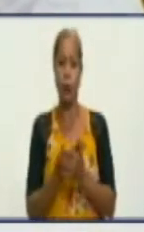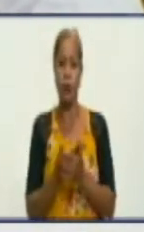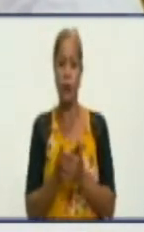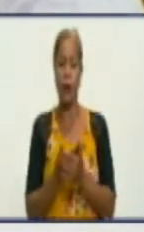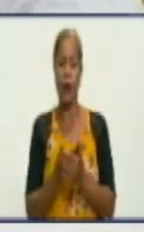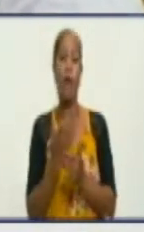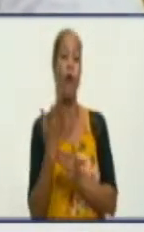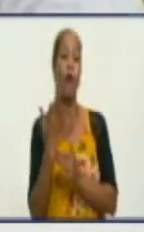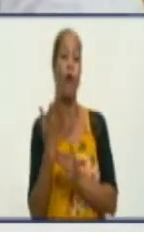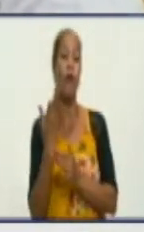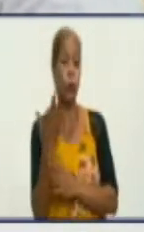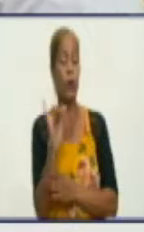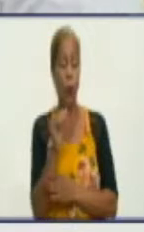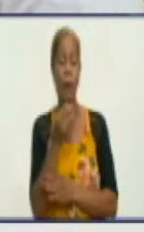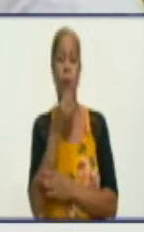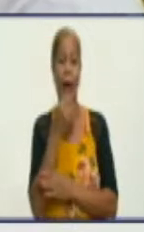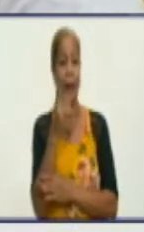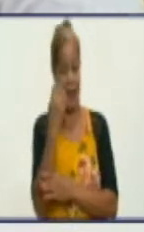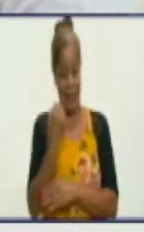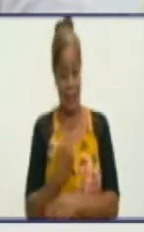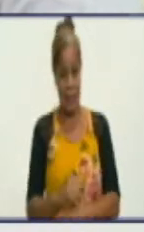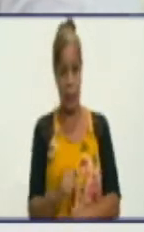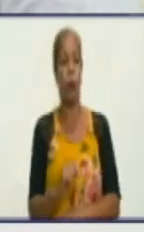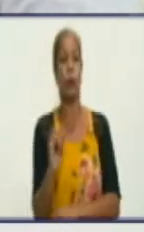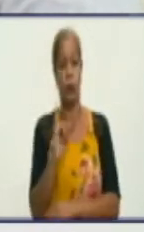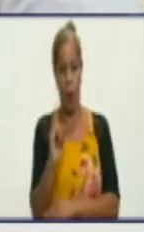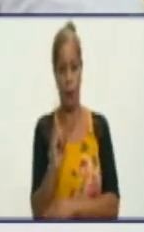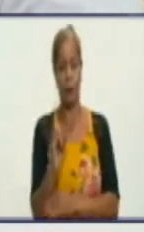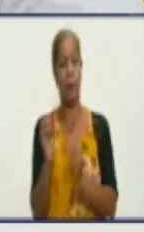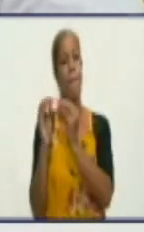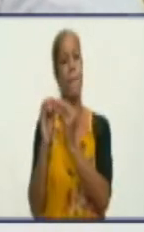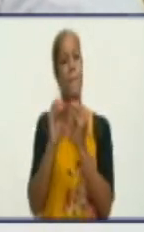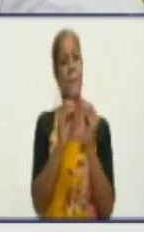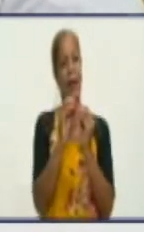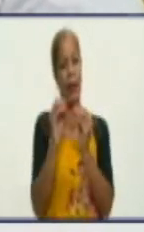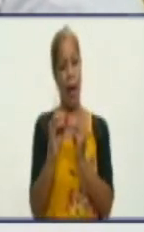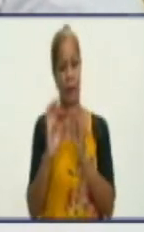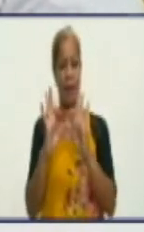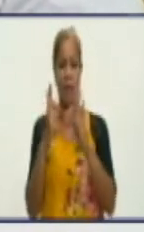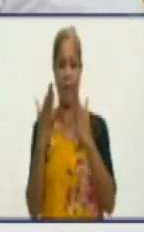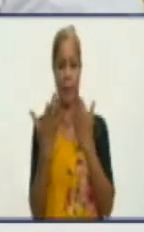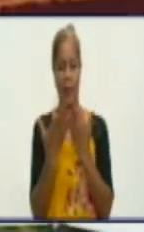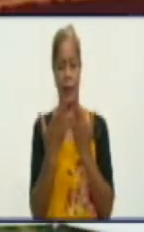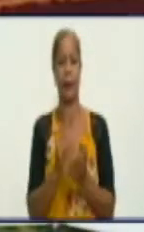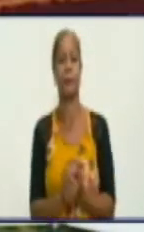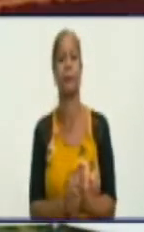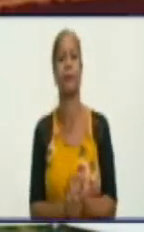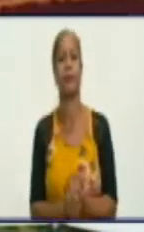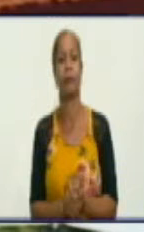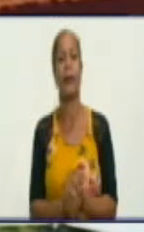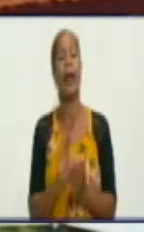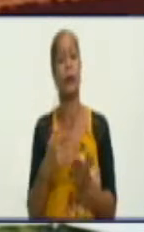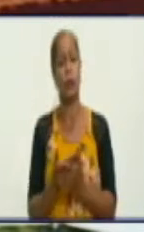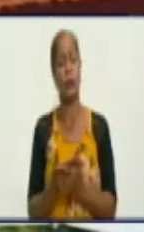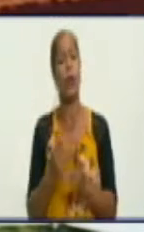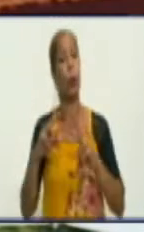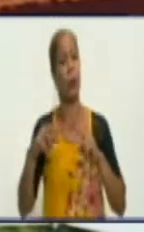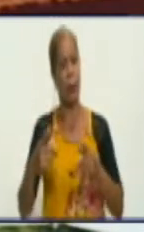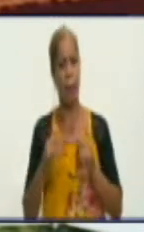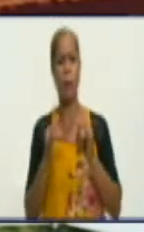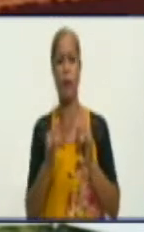de la hipertensión. Por eso también tenemos jóvenes hoy en día que son muy hipertensos. Doctor, vamos a reiterar los síntomas más comunes de